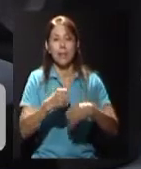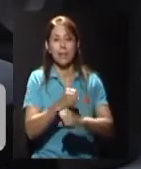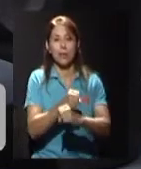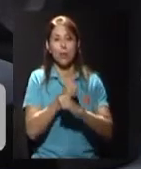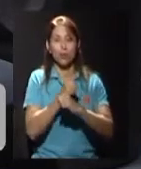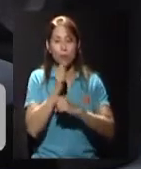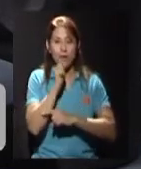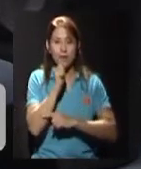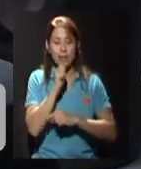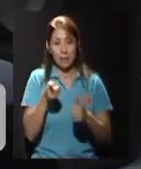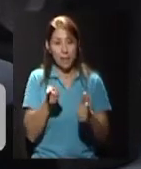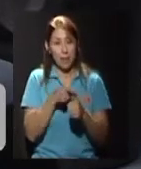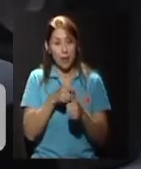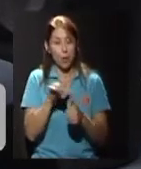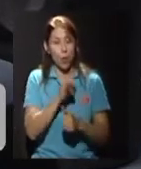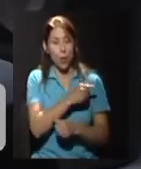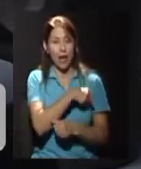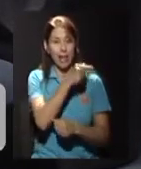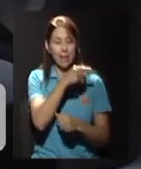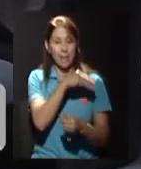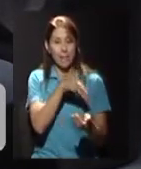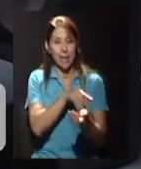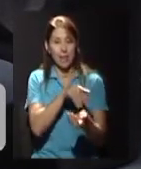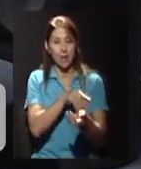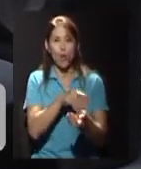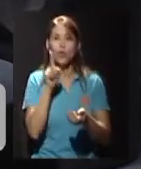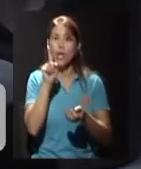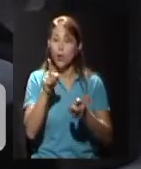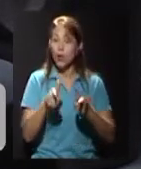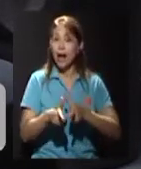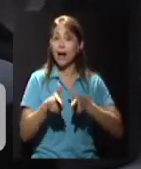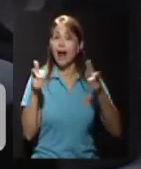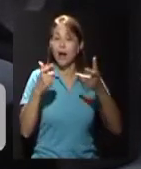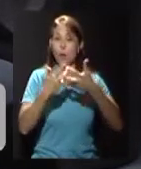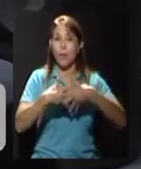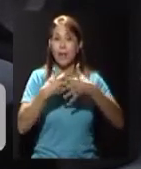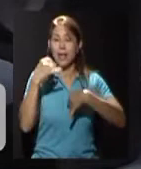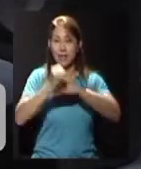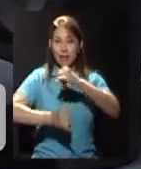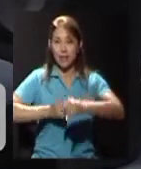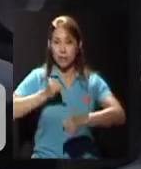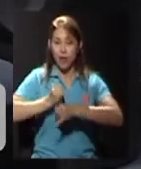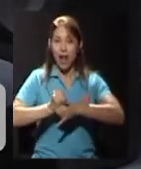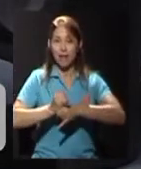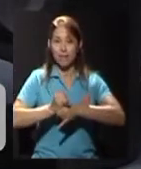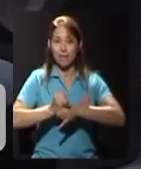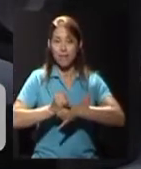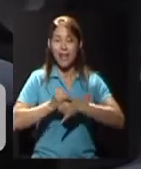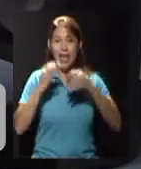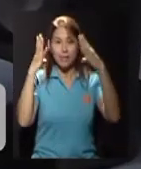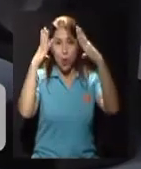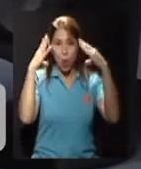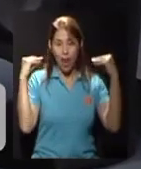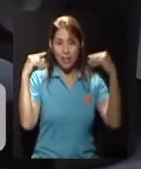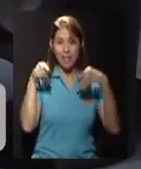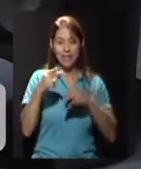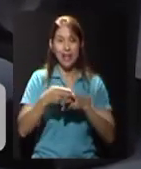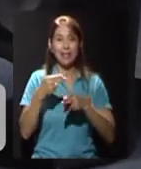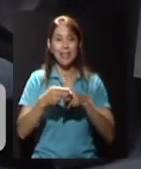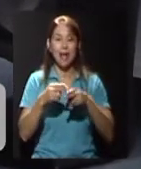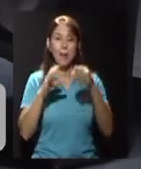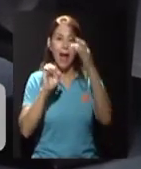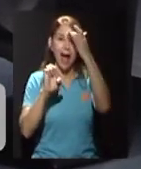como gerente médico de una gran compañía transnacional que es una compañía holandesa que se llama